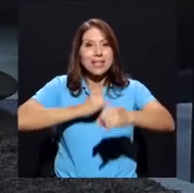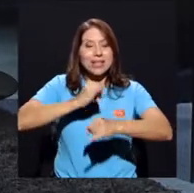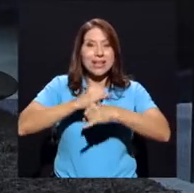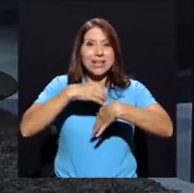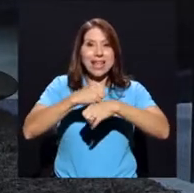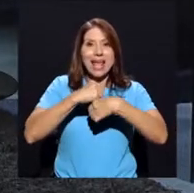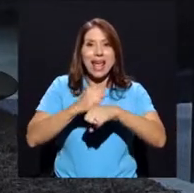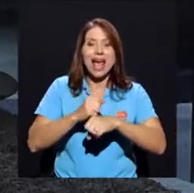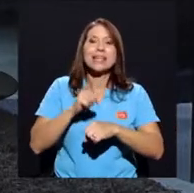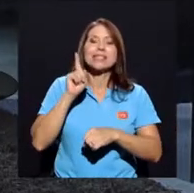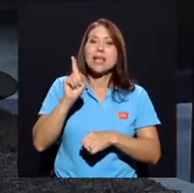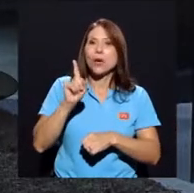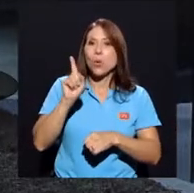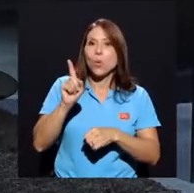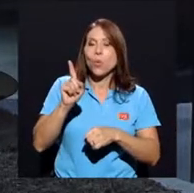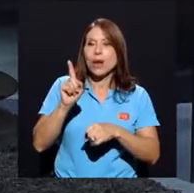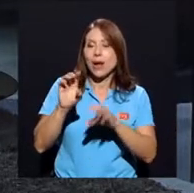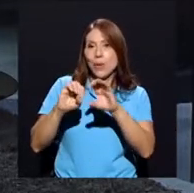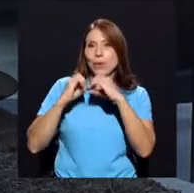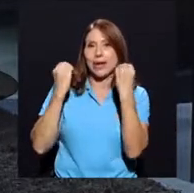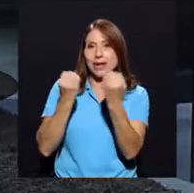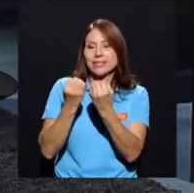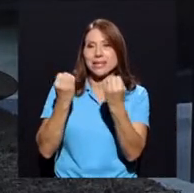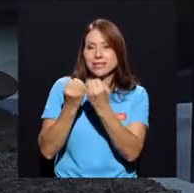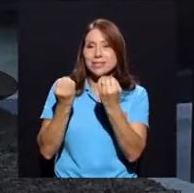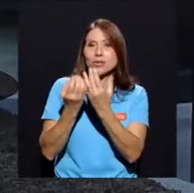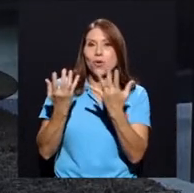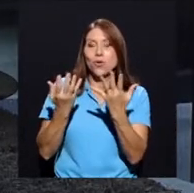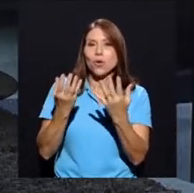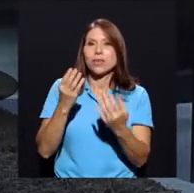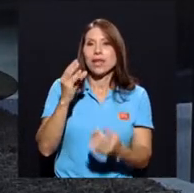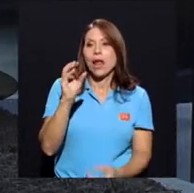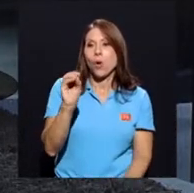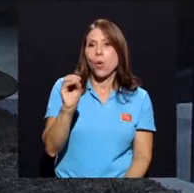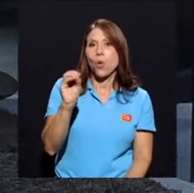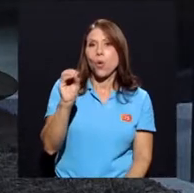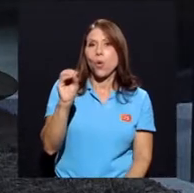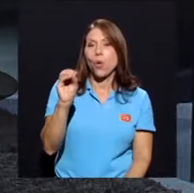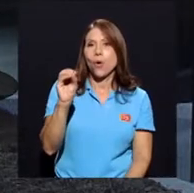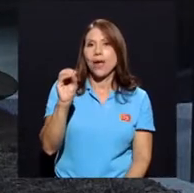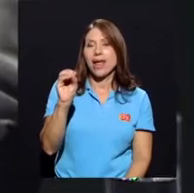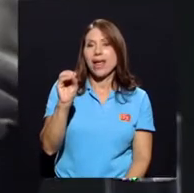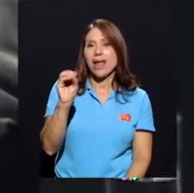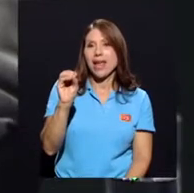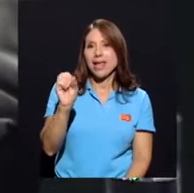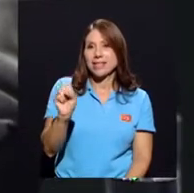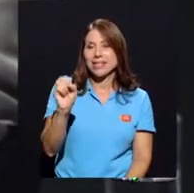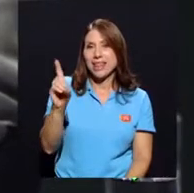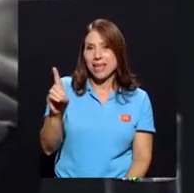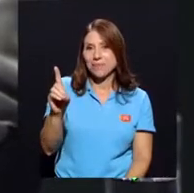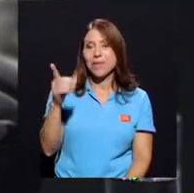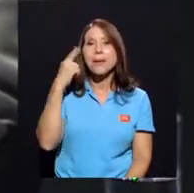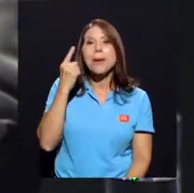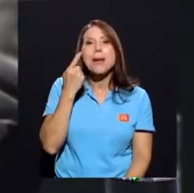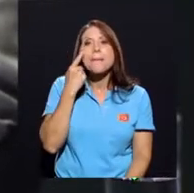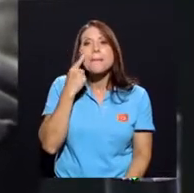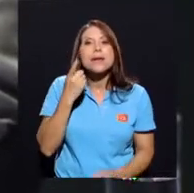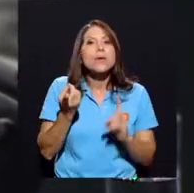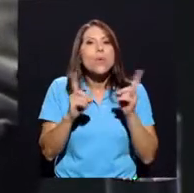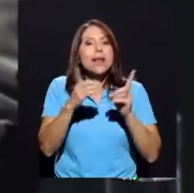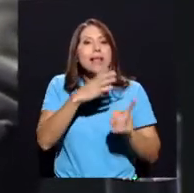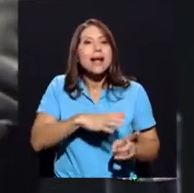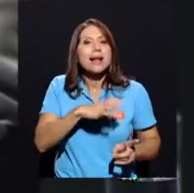de fama de cómo se llama esté de moda lado s de que usted lo hace para ver cuál es la calidad de la educación de un